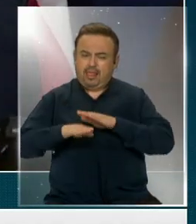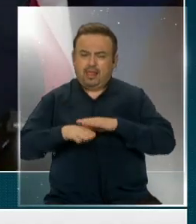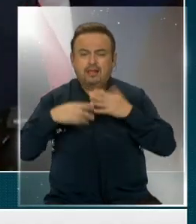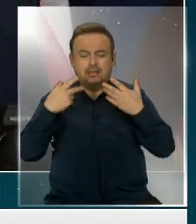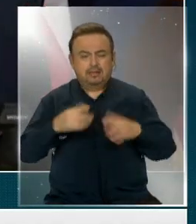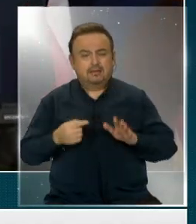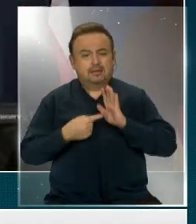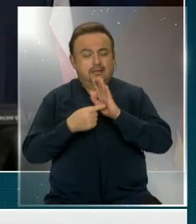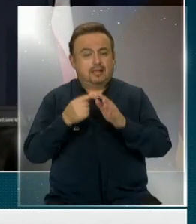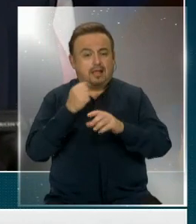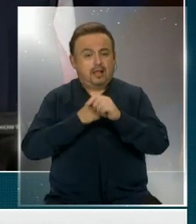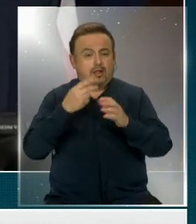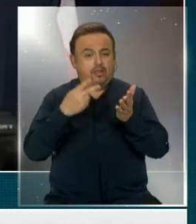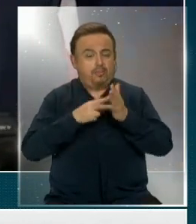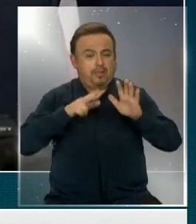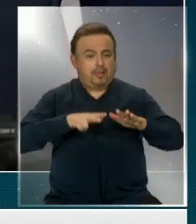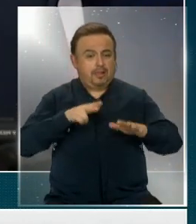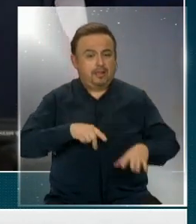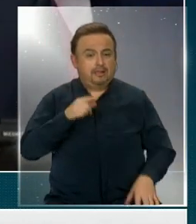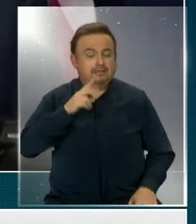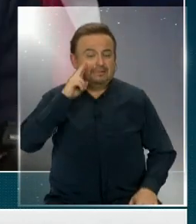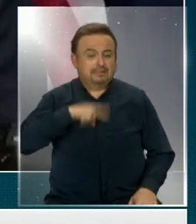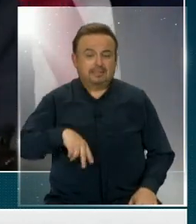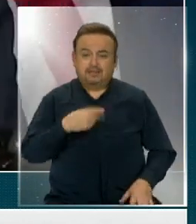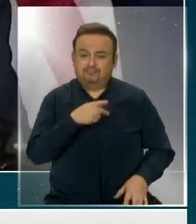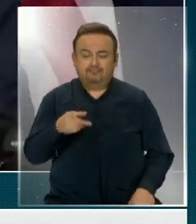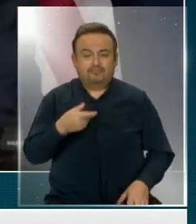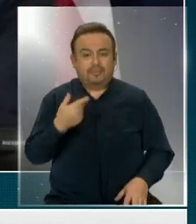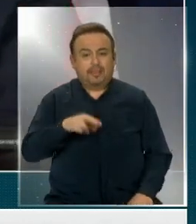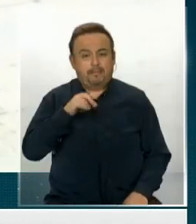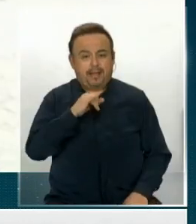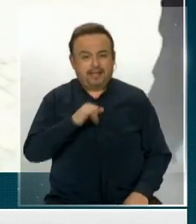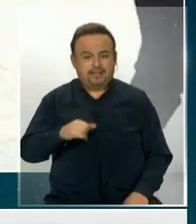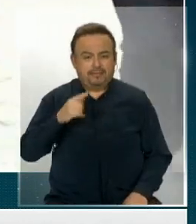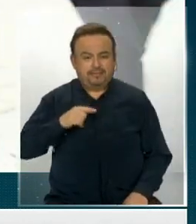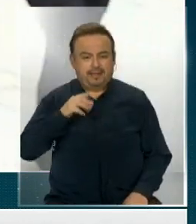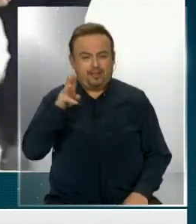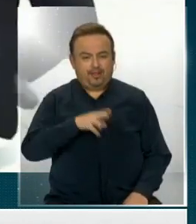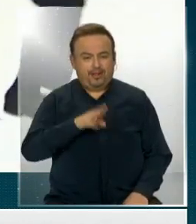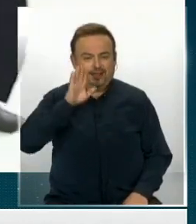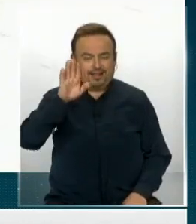lo presentó el año 2018 sin éxito. Paz González, Mega Noticias, Atlanta.